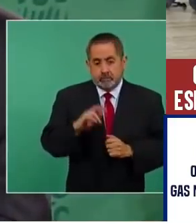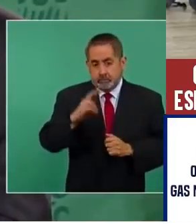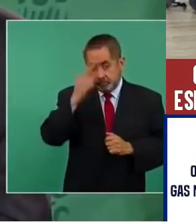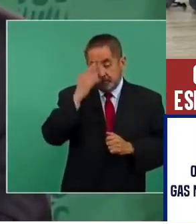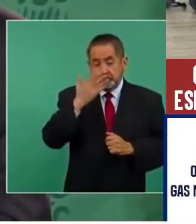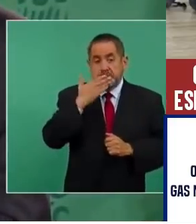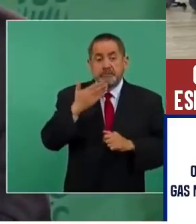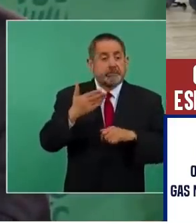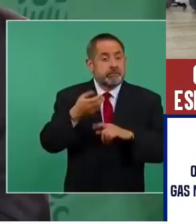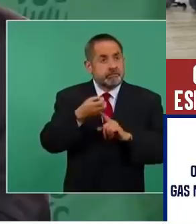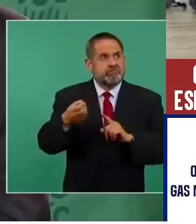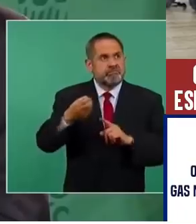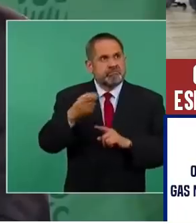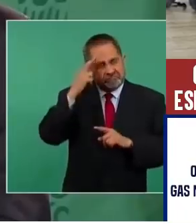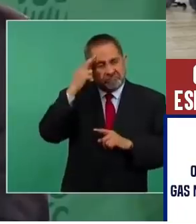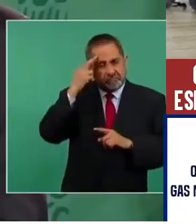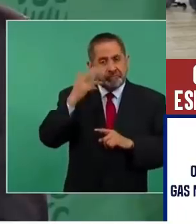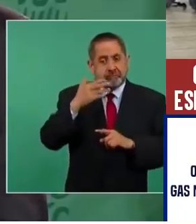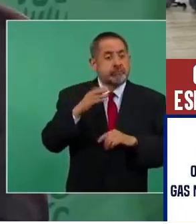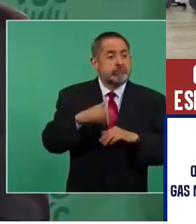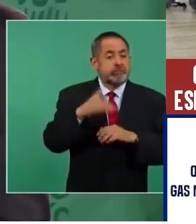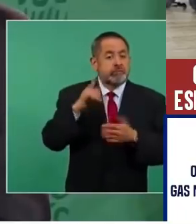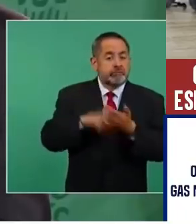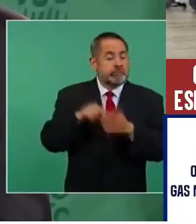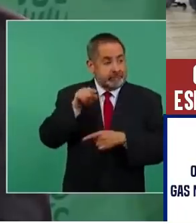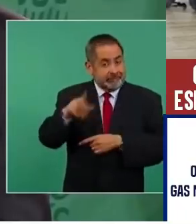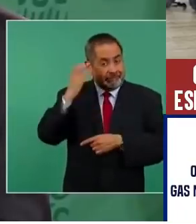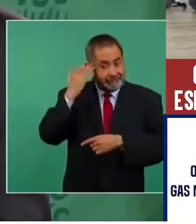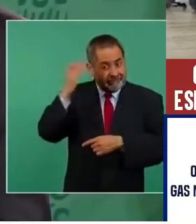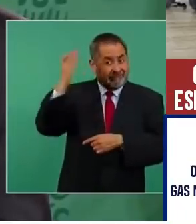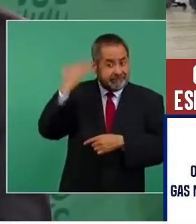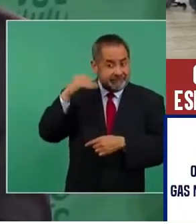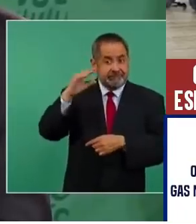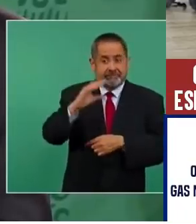Me acuerdo bien porque Ceferino entonces ganó,